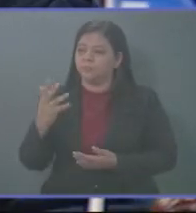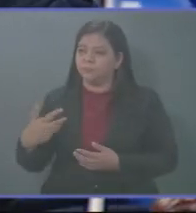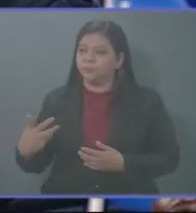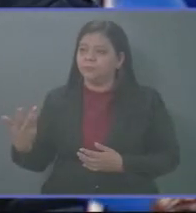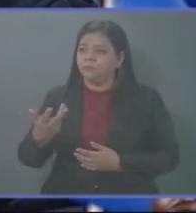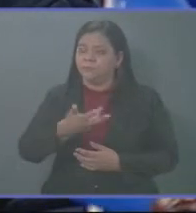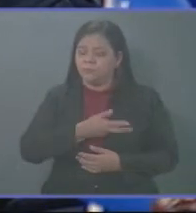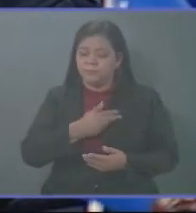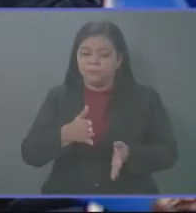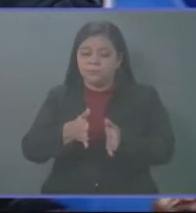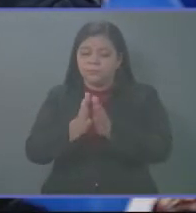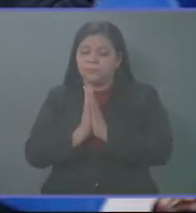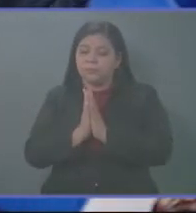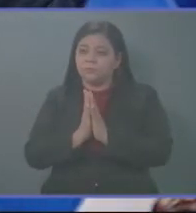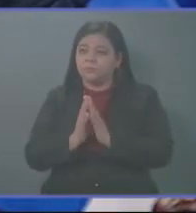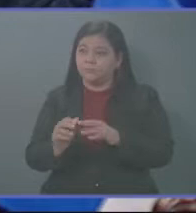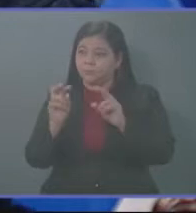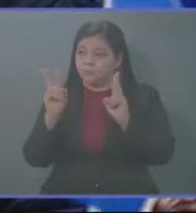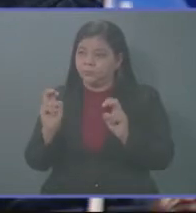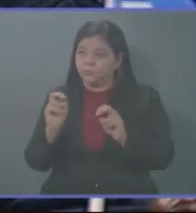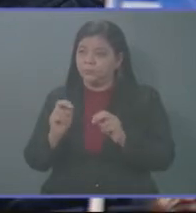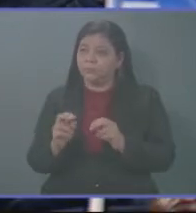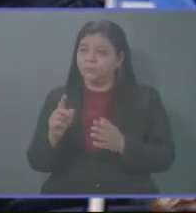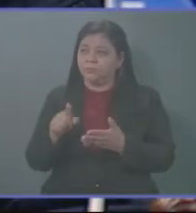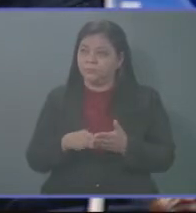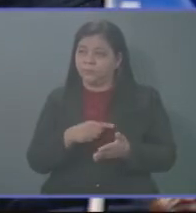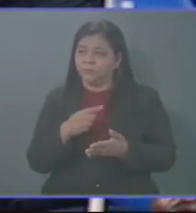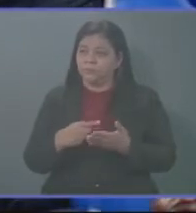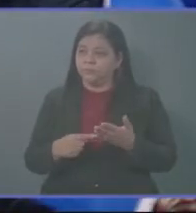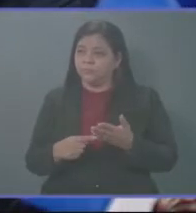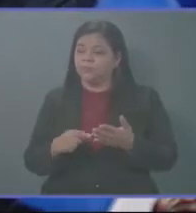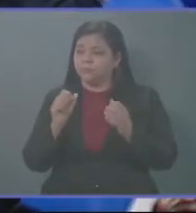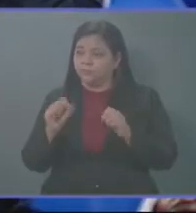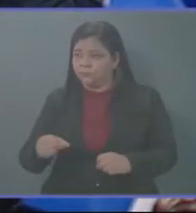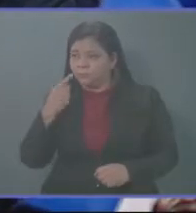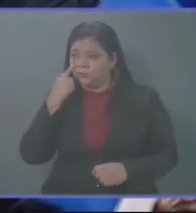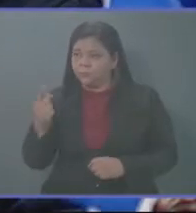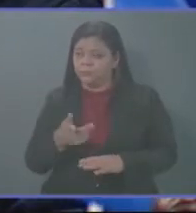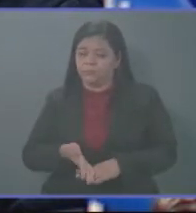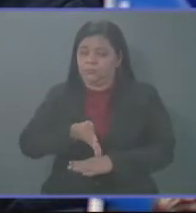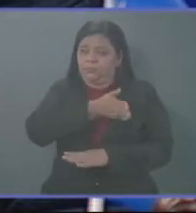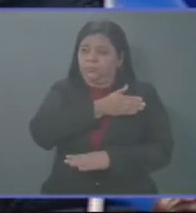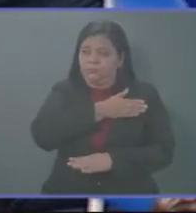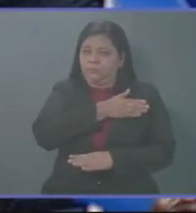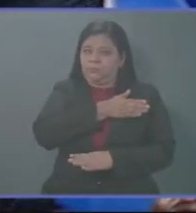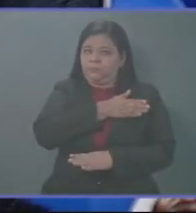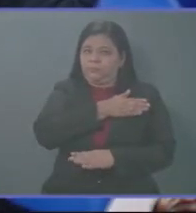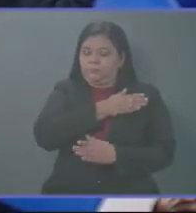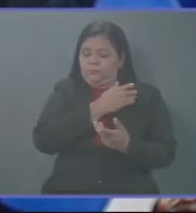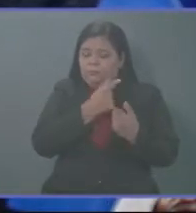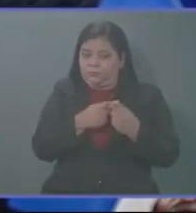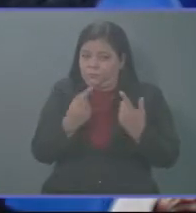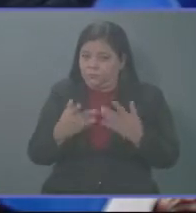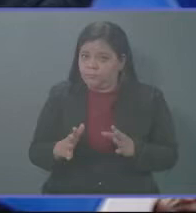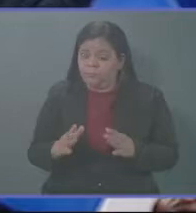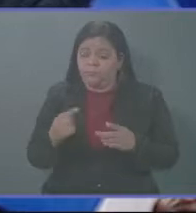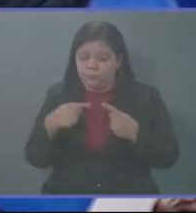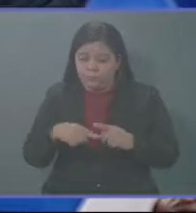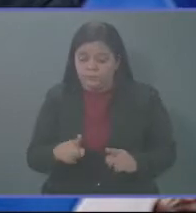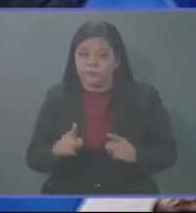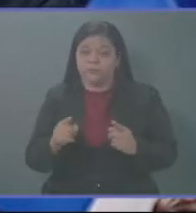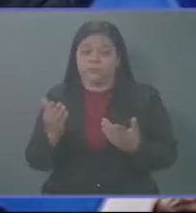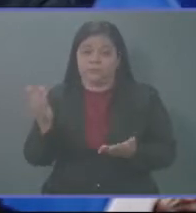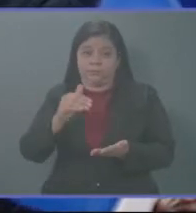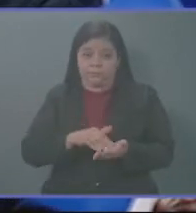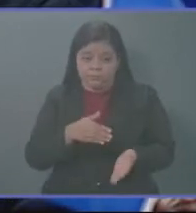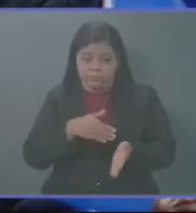pedido que lo relativo al veto, a los vetos, se diese en el primer segmento. Porque si interrumpe la plenaria, o sea, se abre una